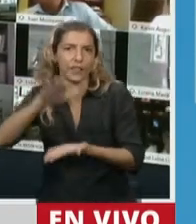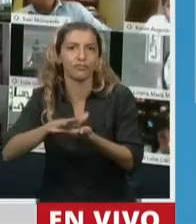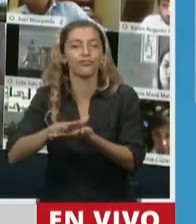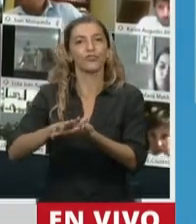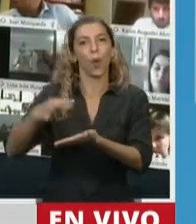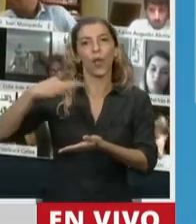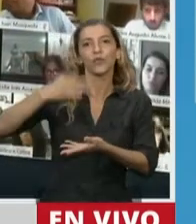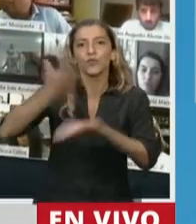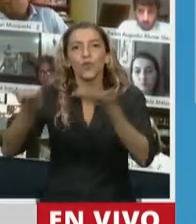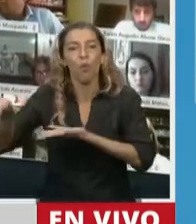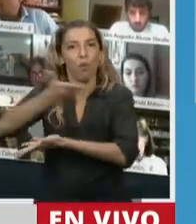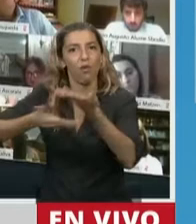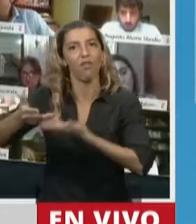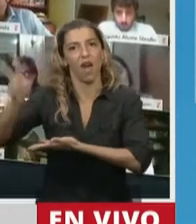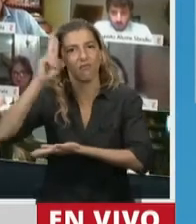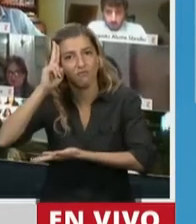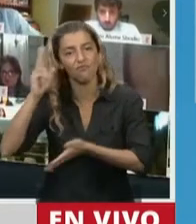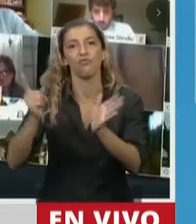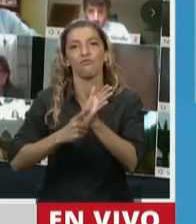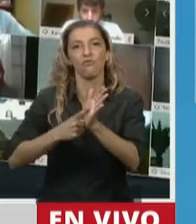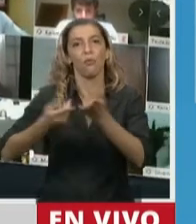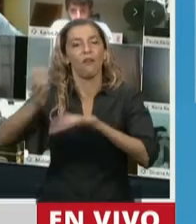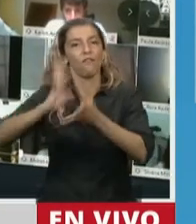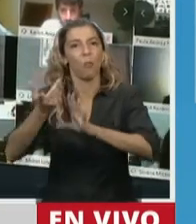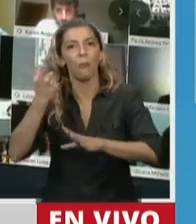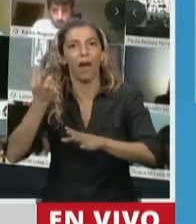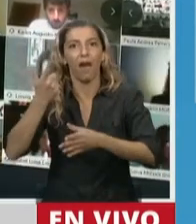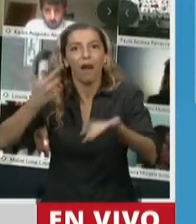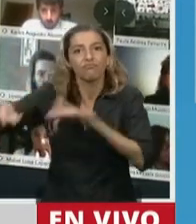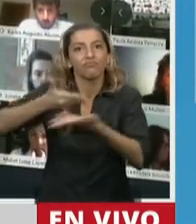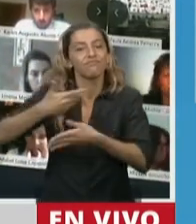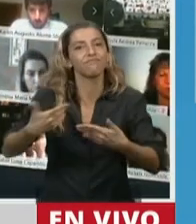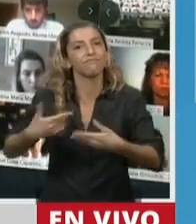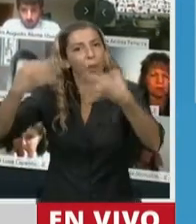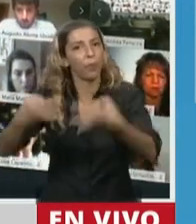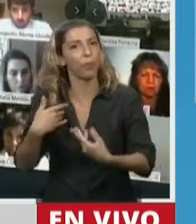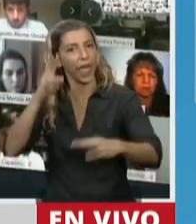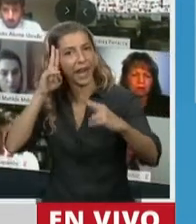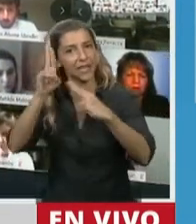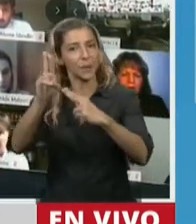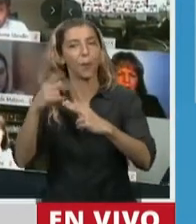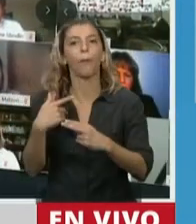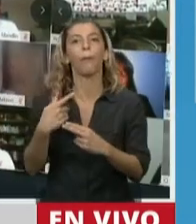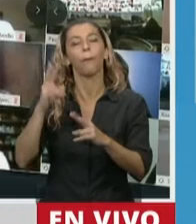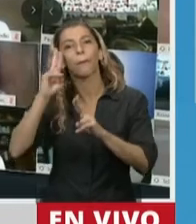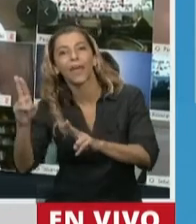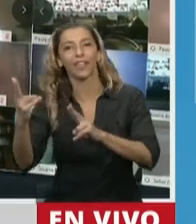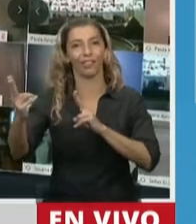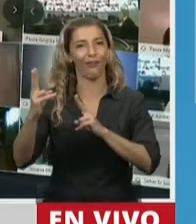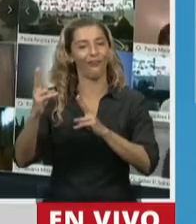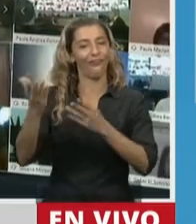de convivencia, a respetarlas, a construirlas, a ponerse en el lugar del otro. La